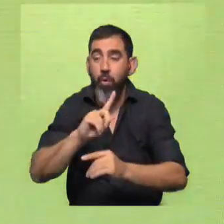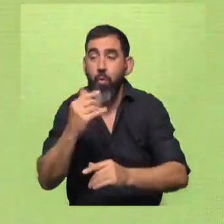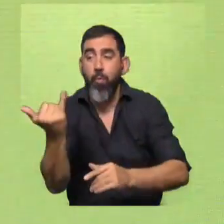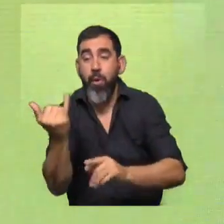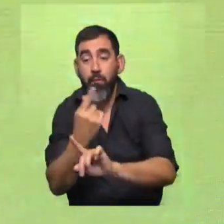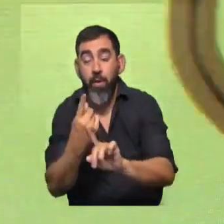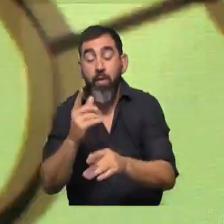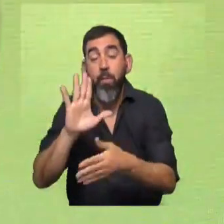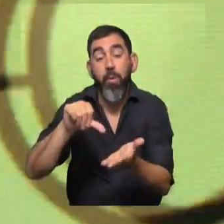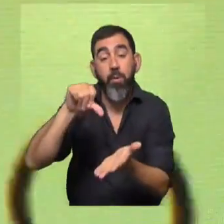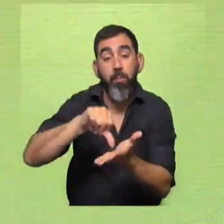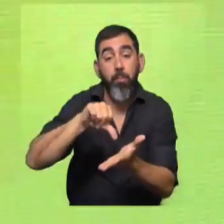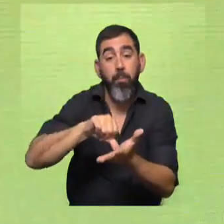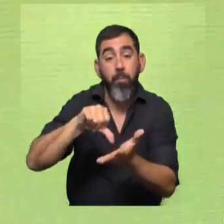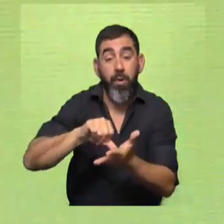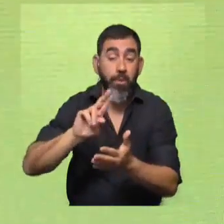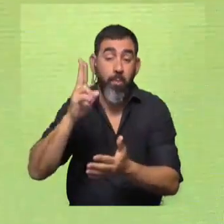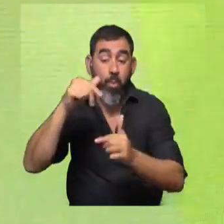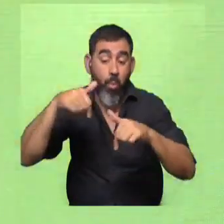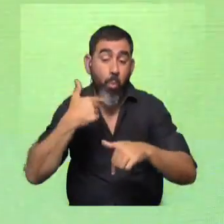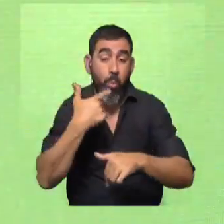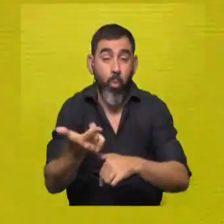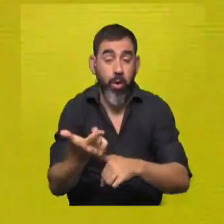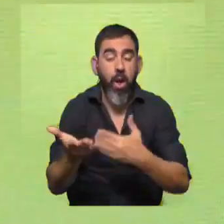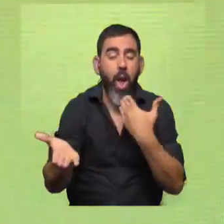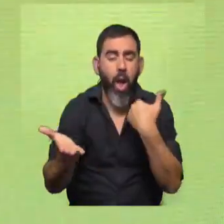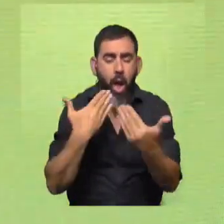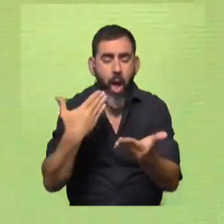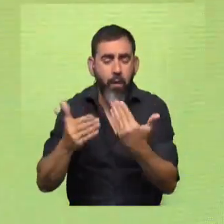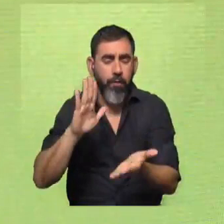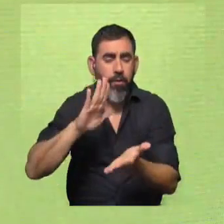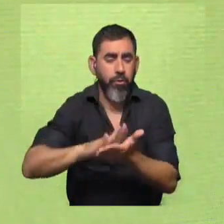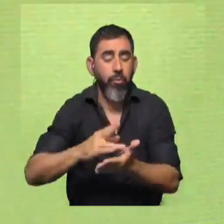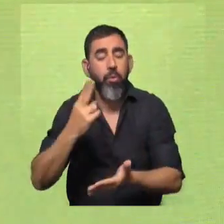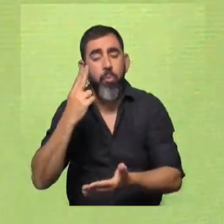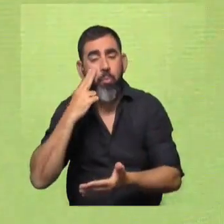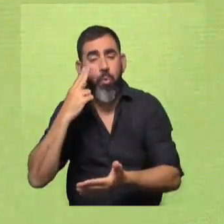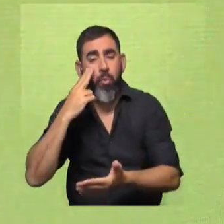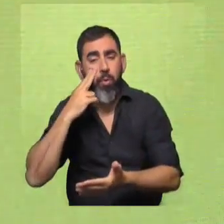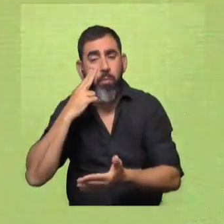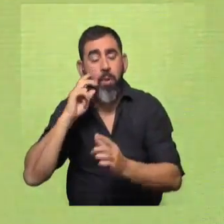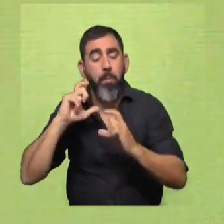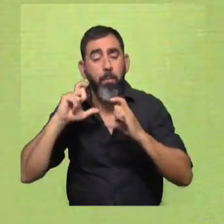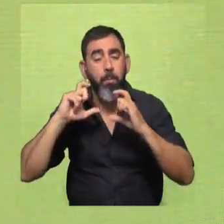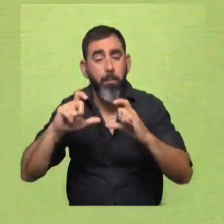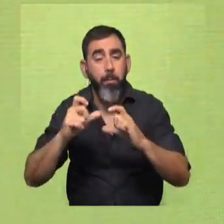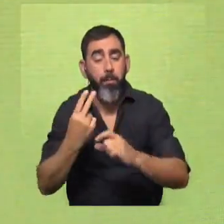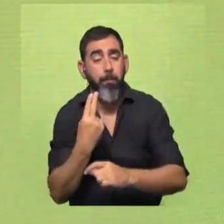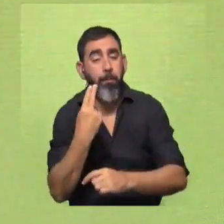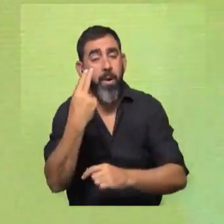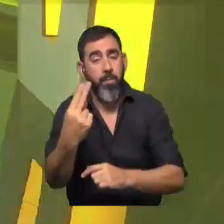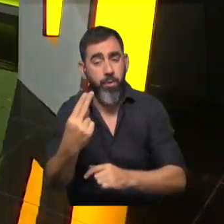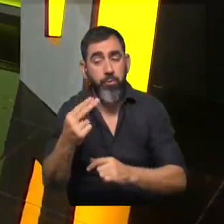en países periféricos como el nuestro. Hemos hablado muchísimo del problema de las patentes y Daniela Hirschfeld